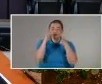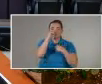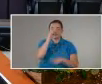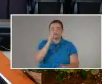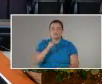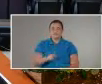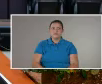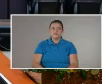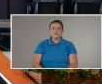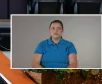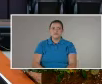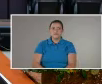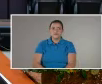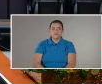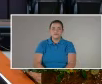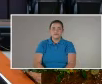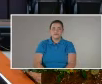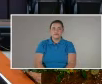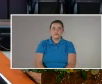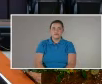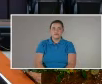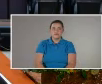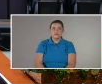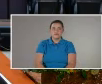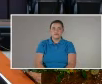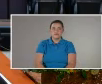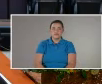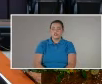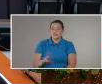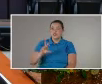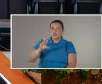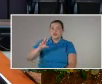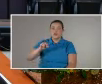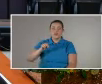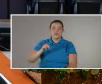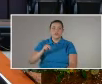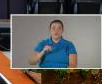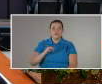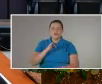Y claro, lo vamos a ver en un momento. No lo voy a explicar.